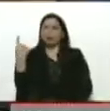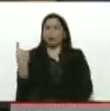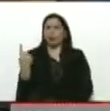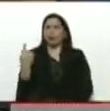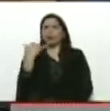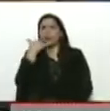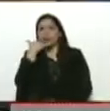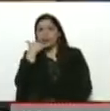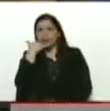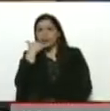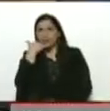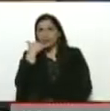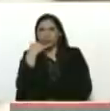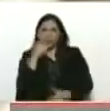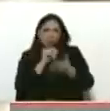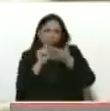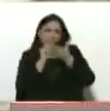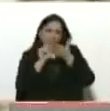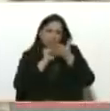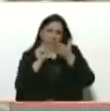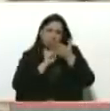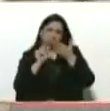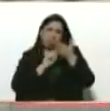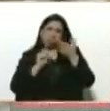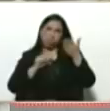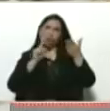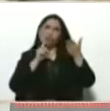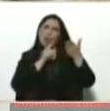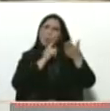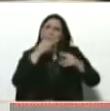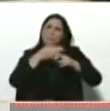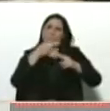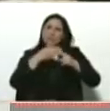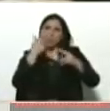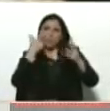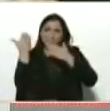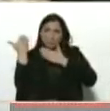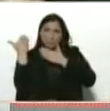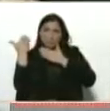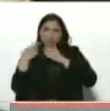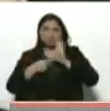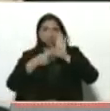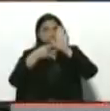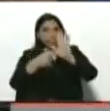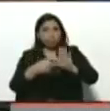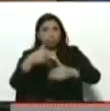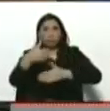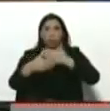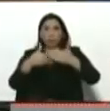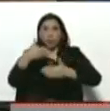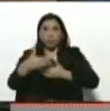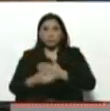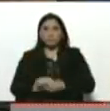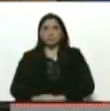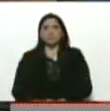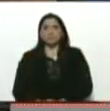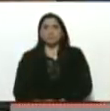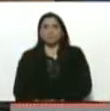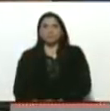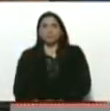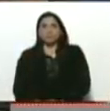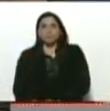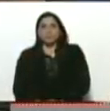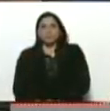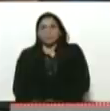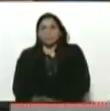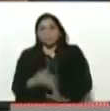las libreticas que ellos tenían anotadas con nombres y apellidos. Y ahorita las voy mostrando poco a poco. Poco a poco.